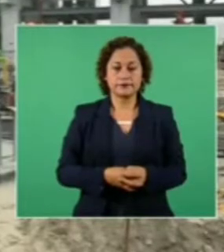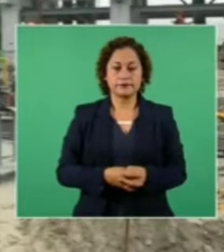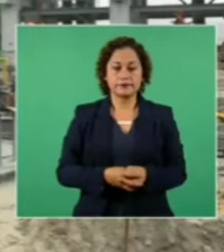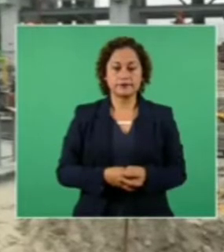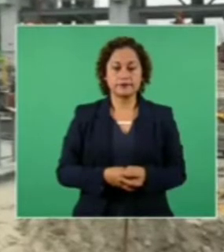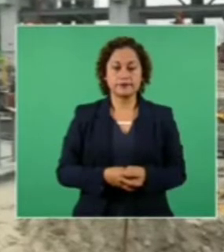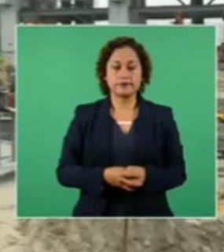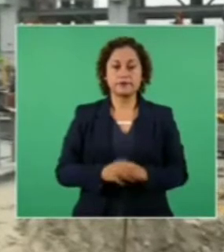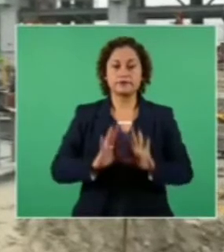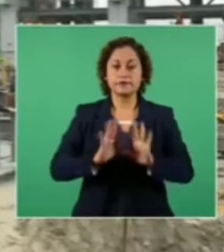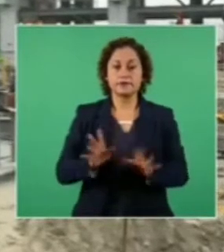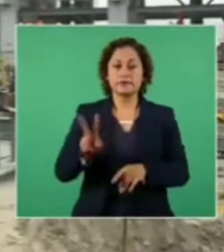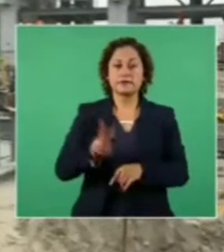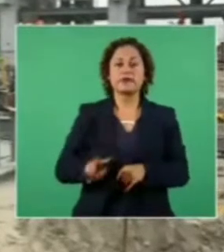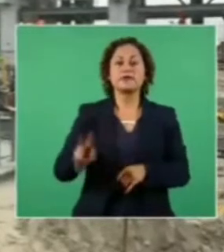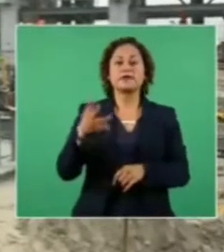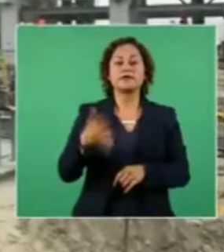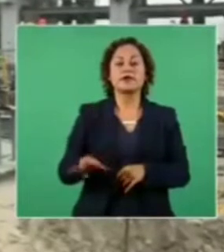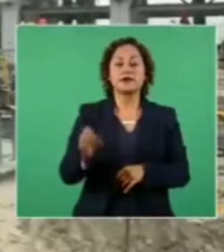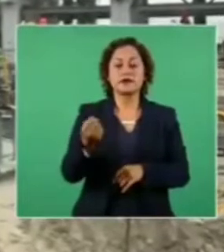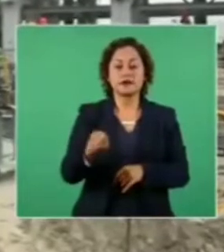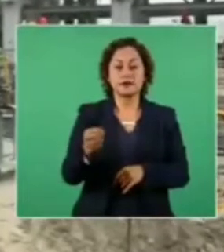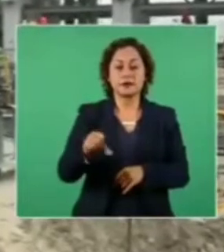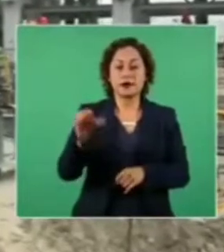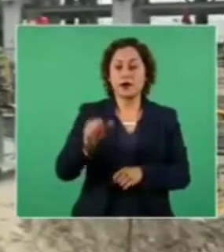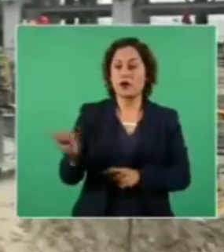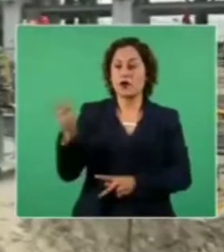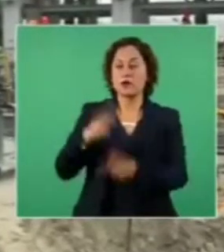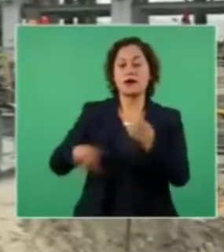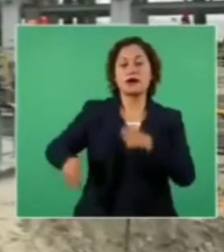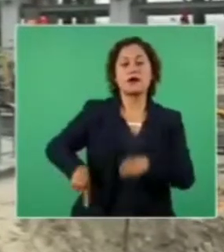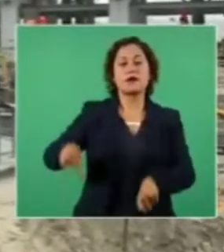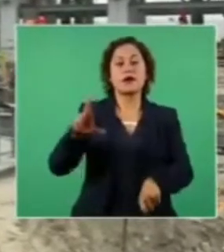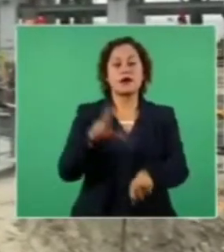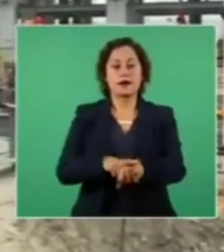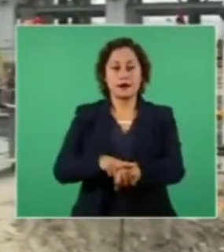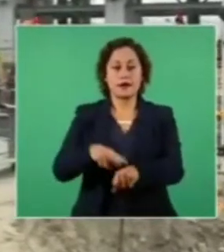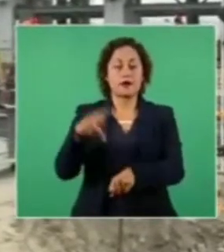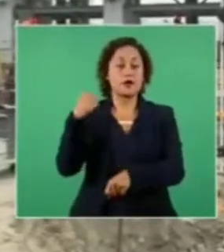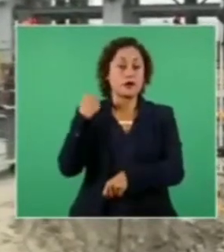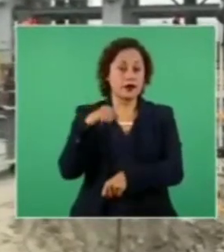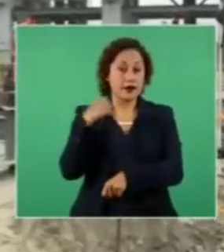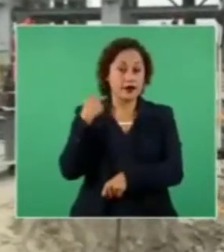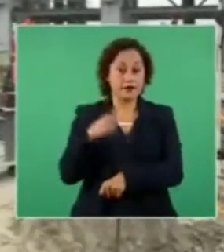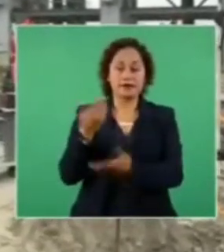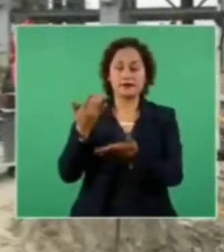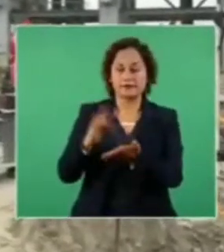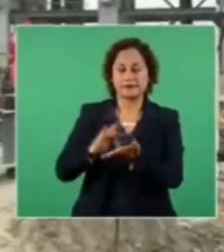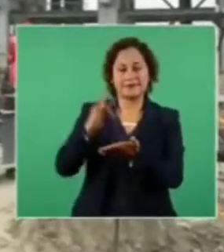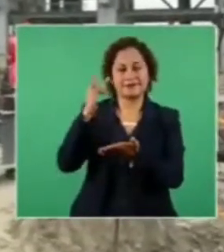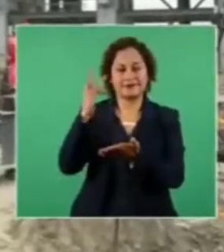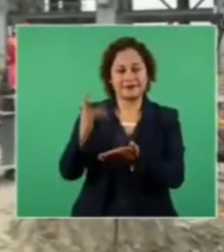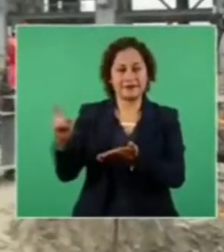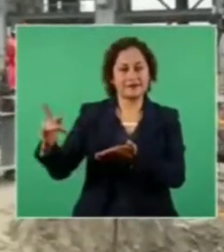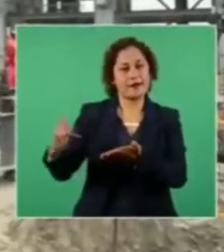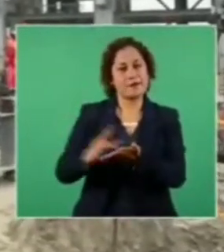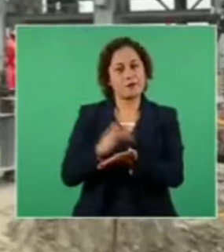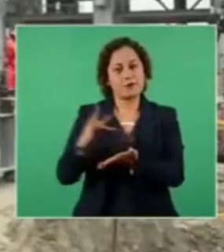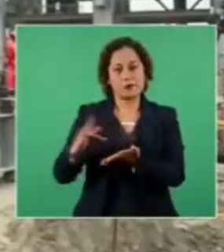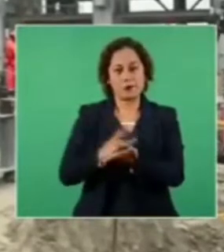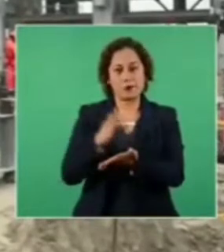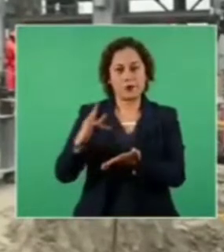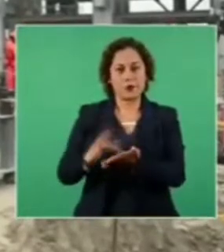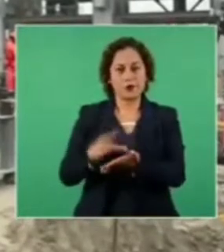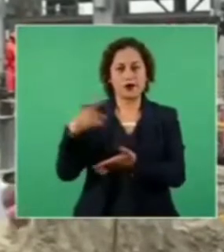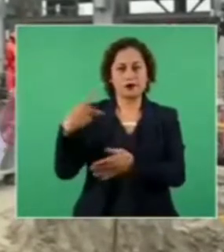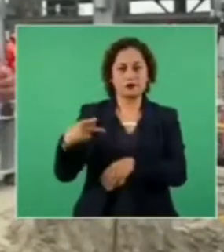Es viernes 10 de septiembre. Hoy me acompaña el gobernador de Tabasco, a quien le agradecemos todo el apoyo que nos ha dado el gobierno